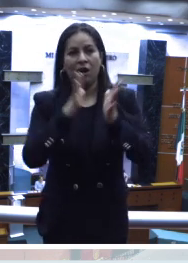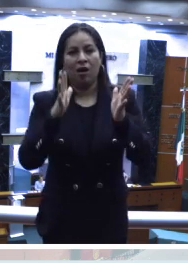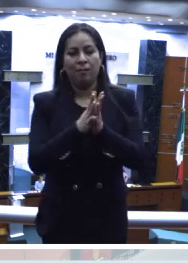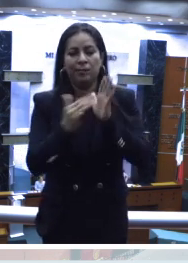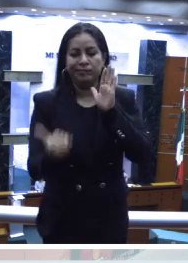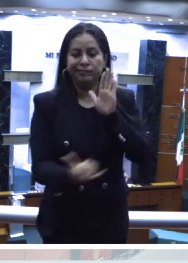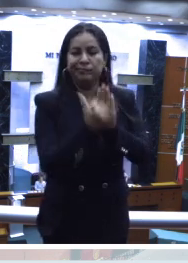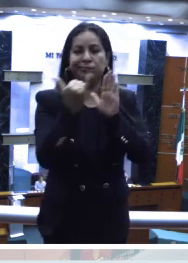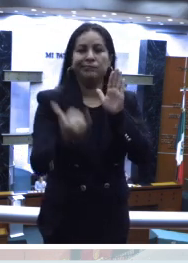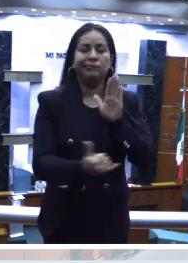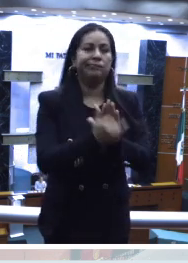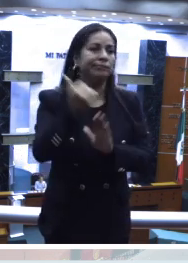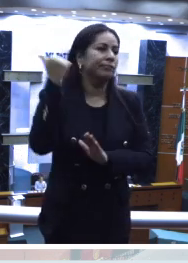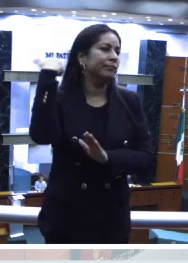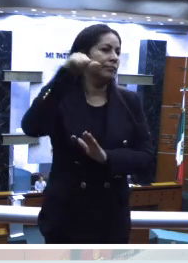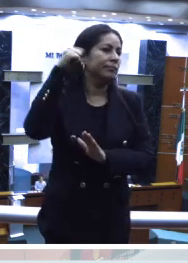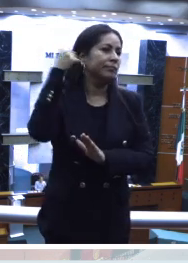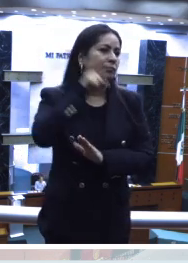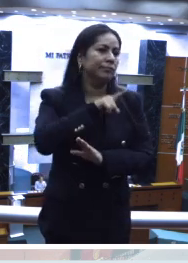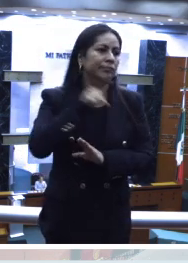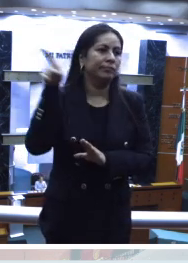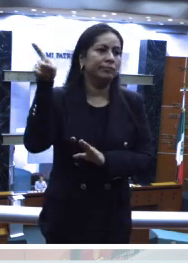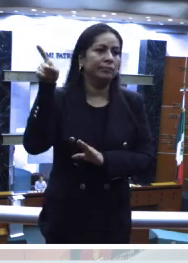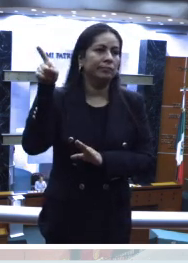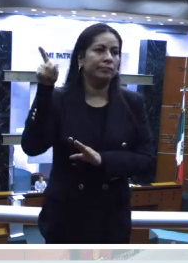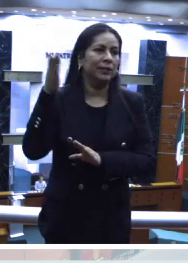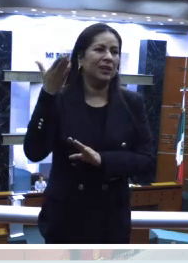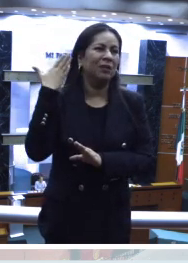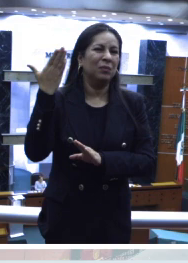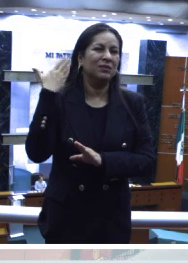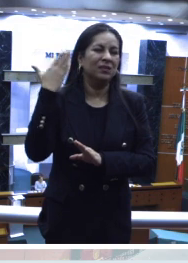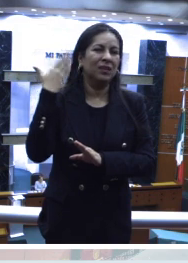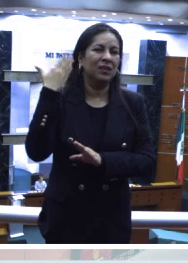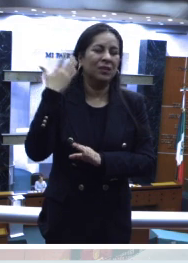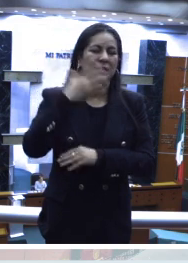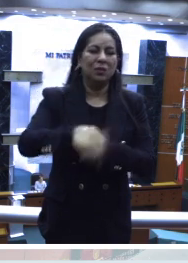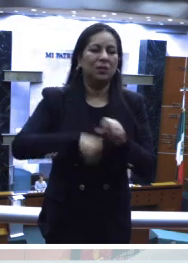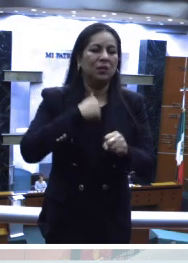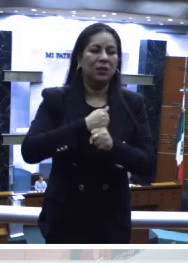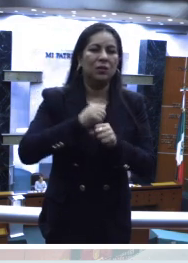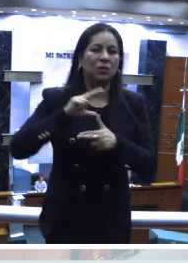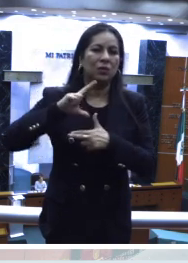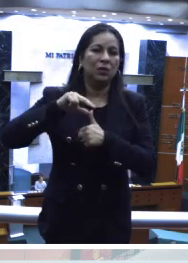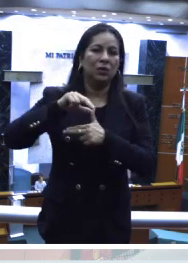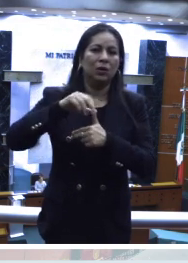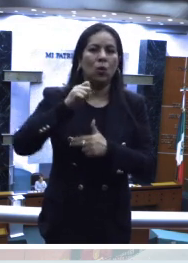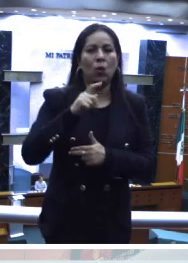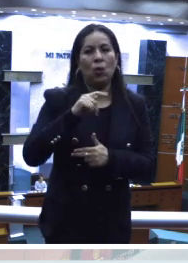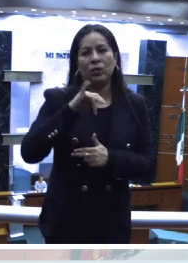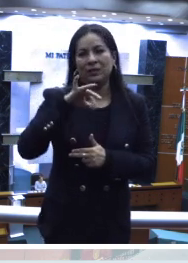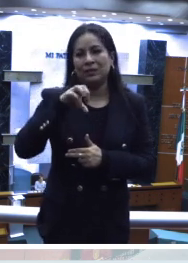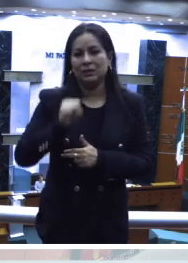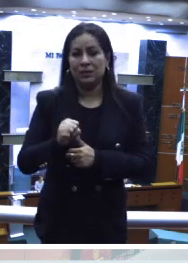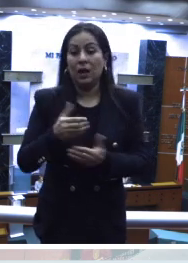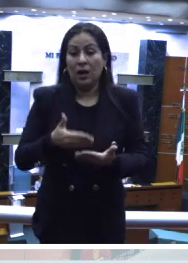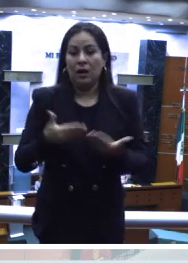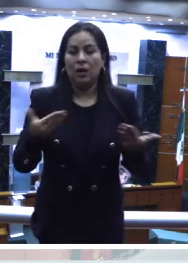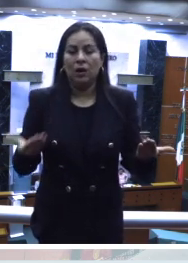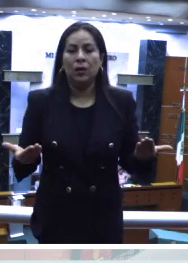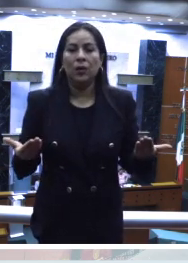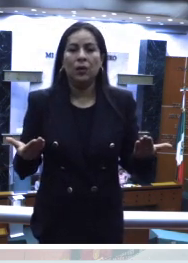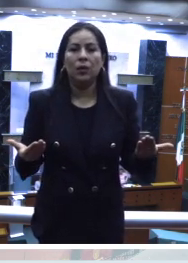construcción en Acapulco el pasado año con el huracán otis ahora